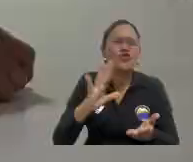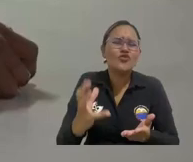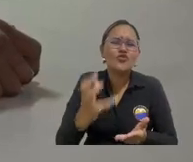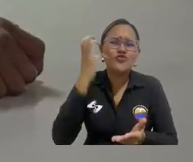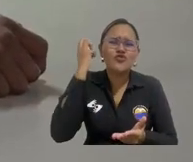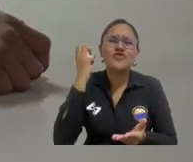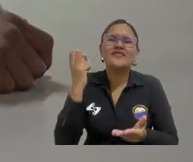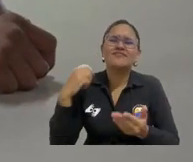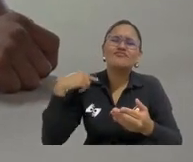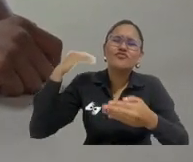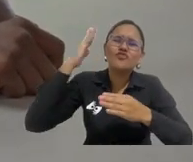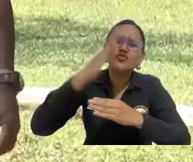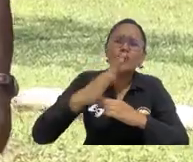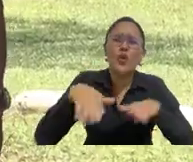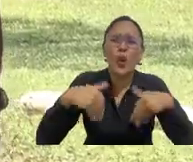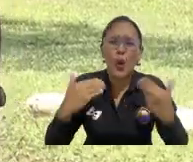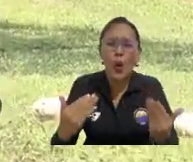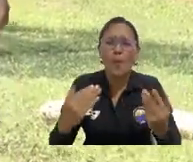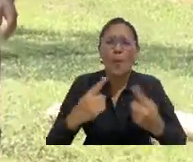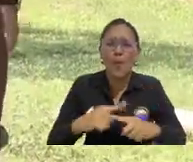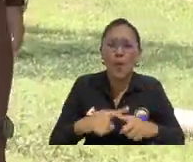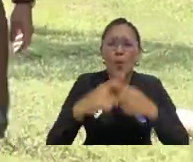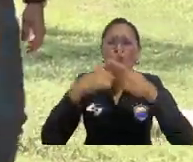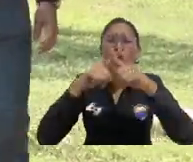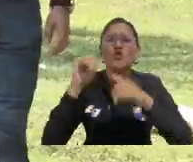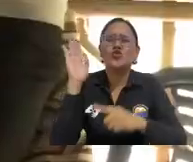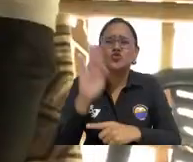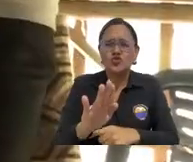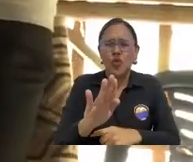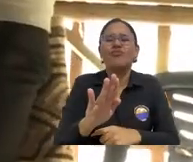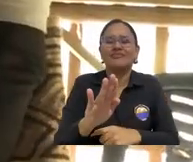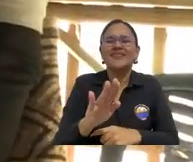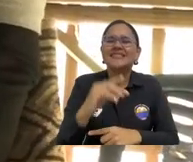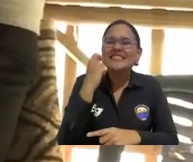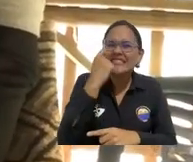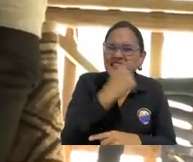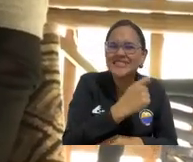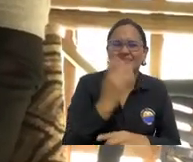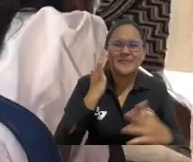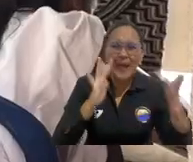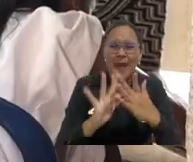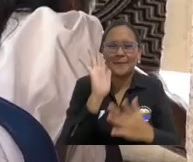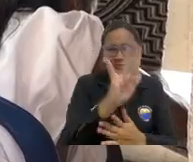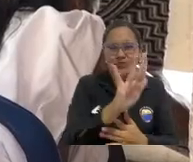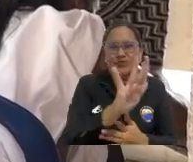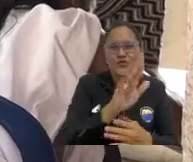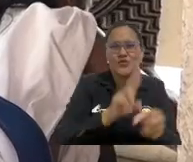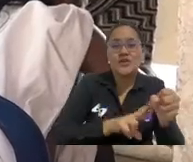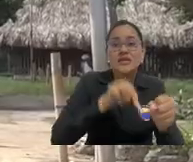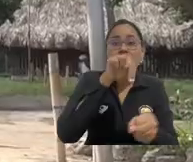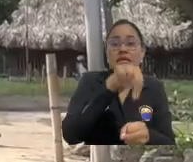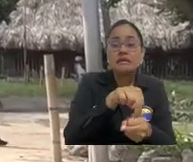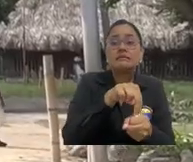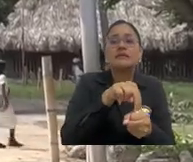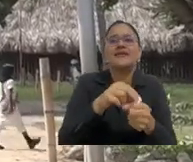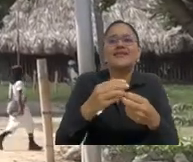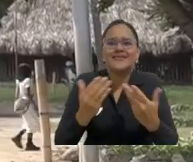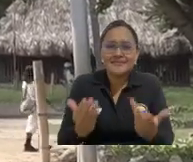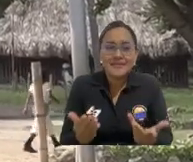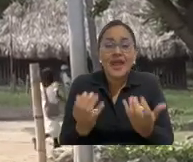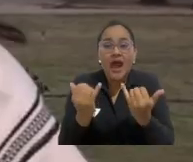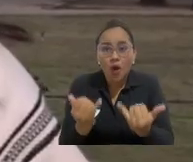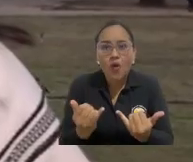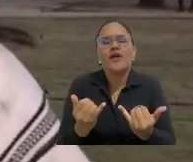ancestro que seremos la cadena de valor del tejido aruo el fortalecimiento y reconstrucción de la salud oral entre otros el